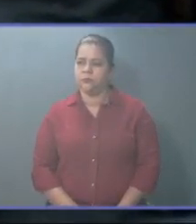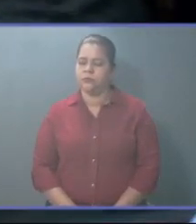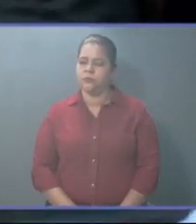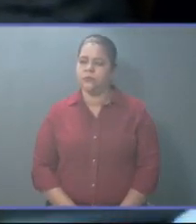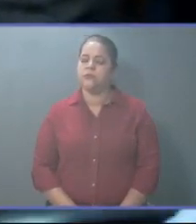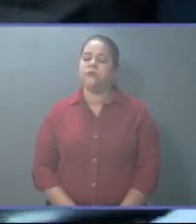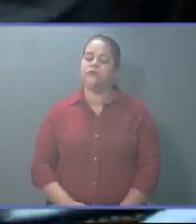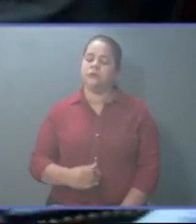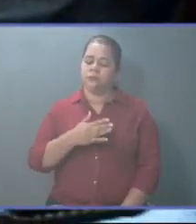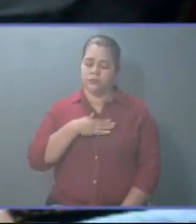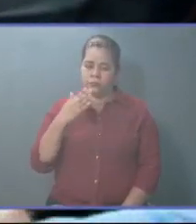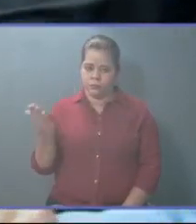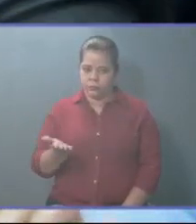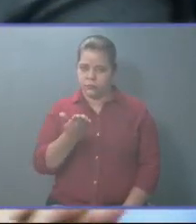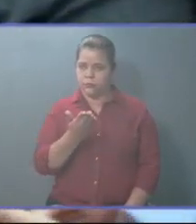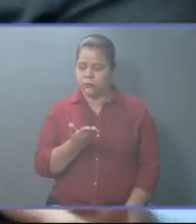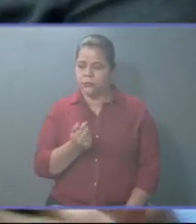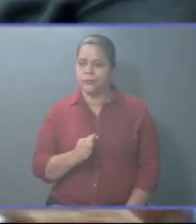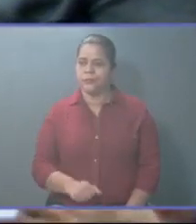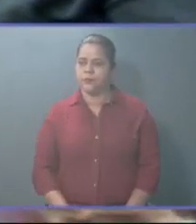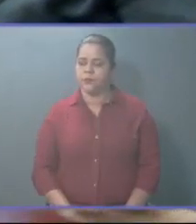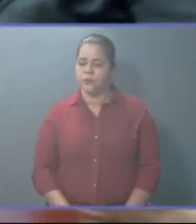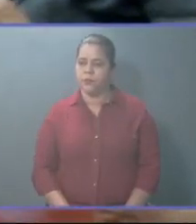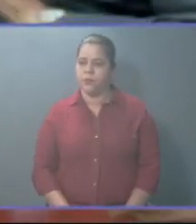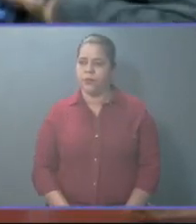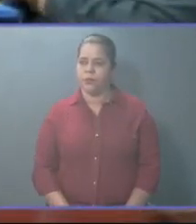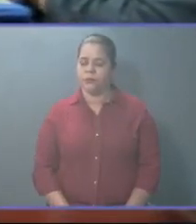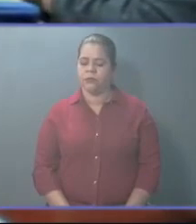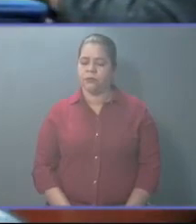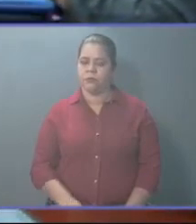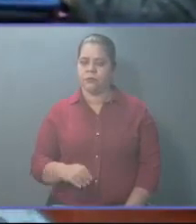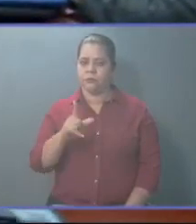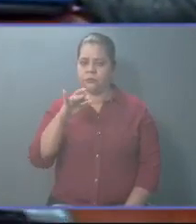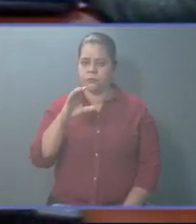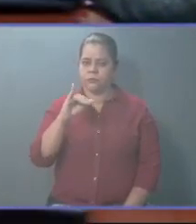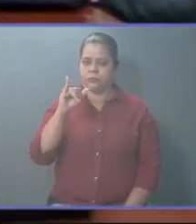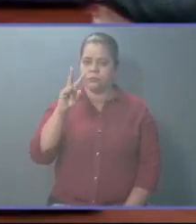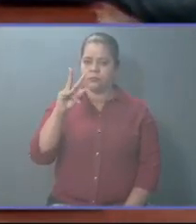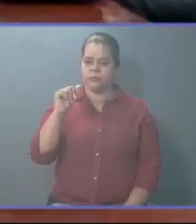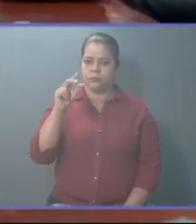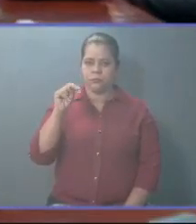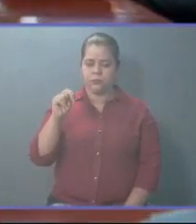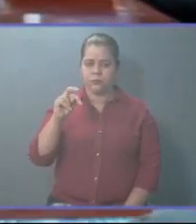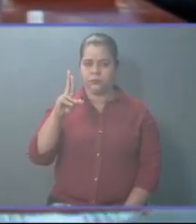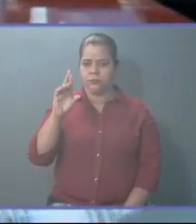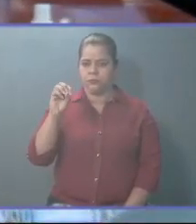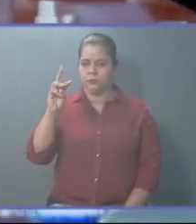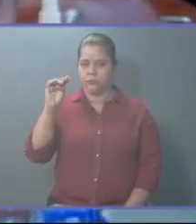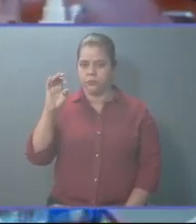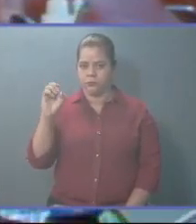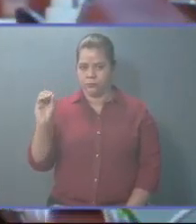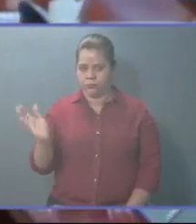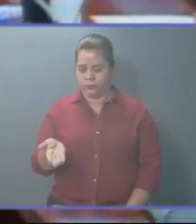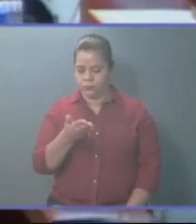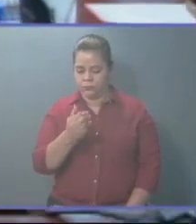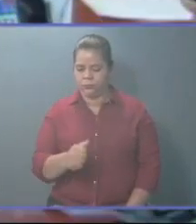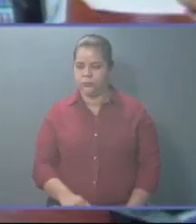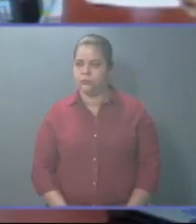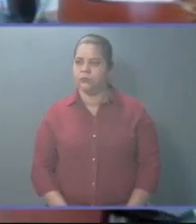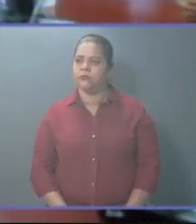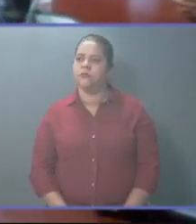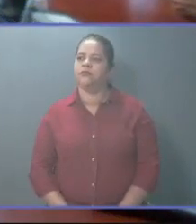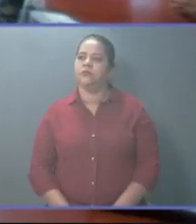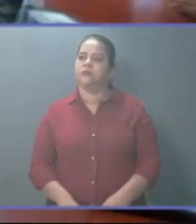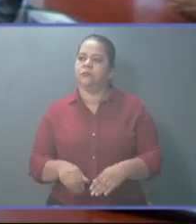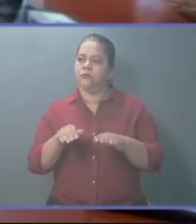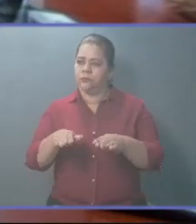Le quiero hacer el uso de la palabra al licenciado Iván Romeo Hernández Chacón, que me ha pedido la palabra. Sí,